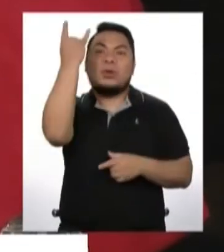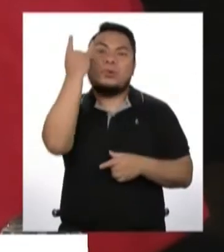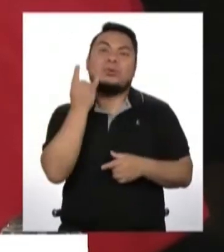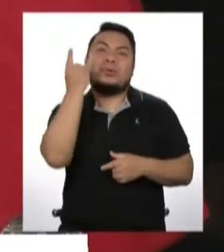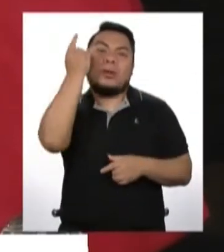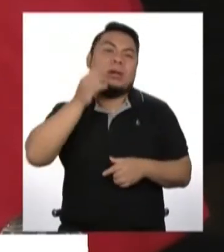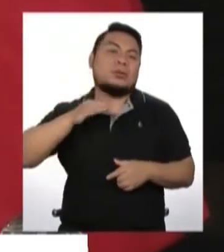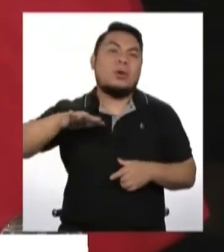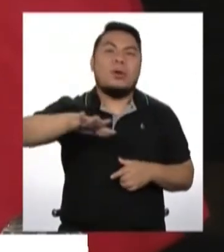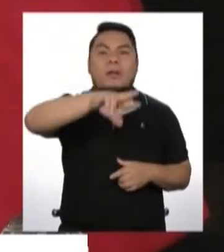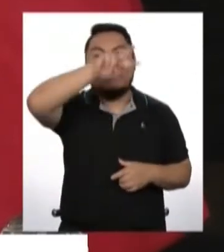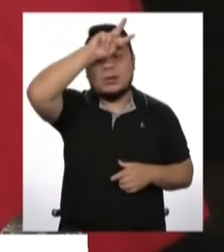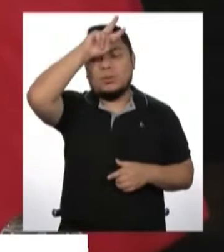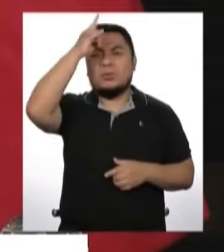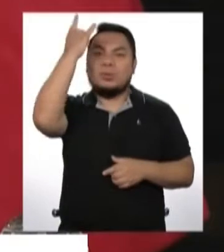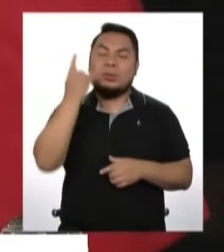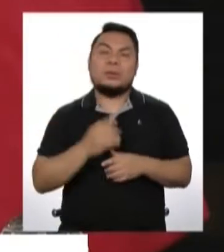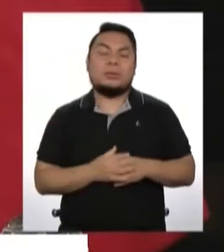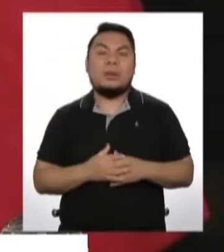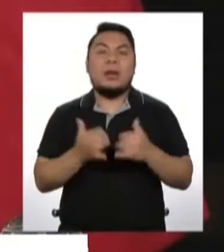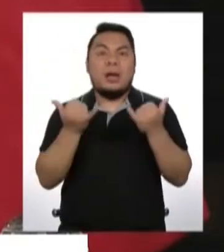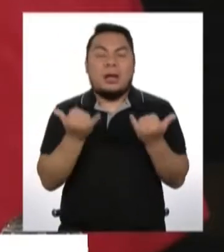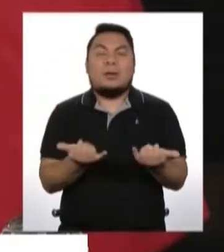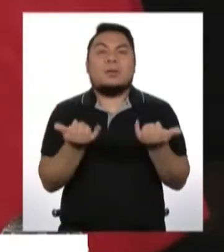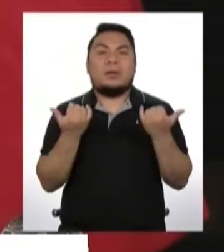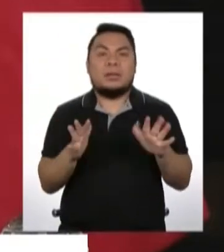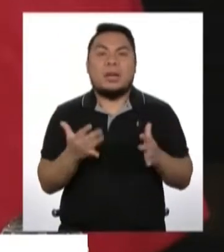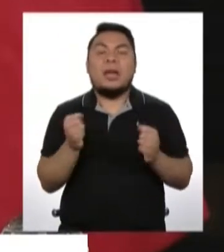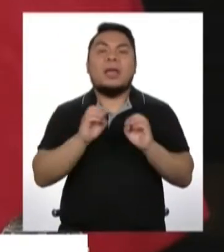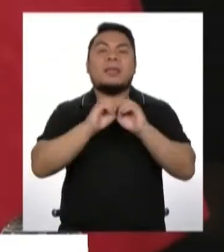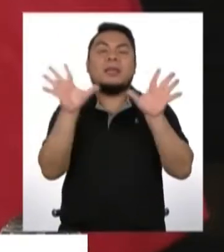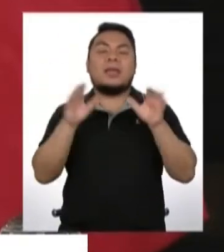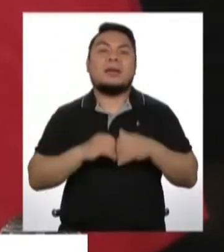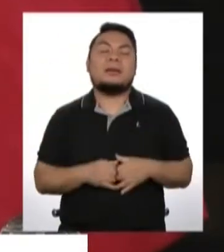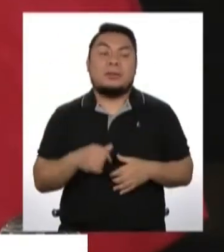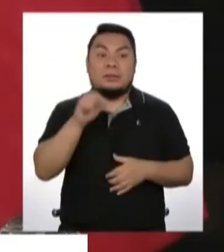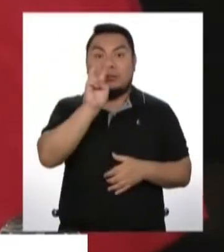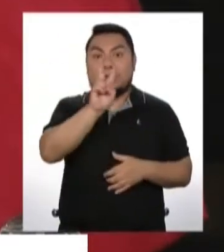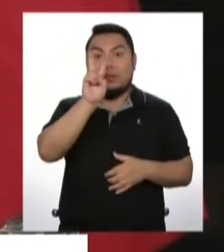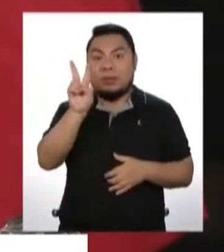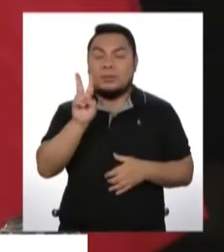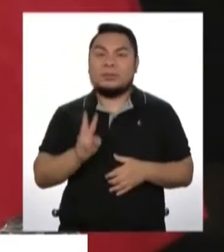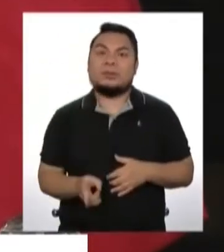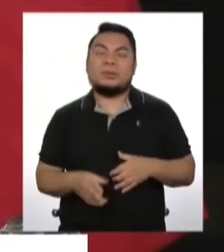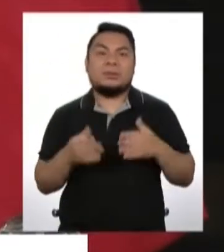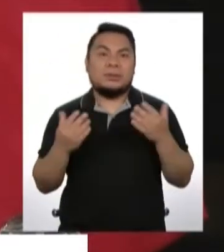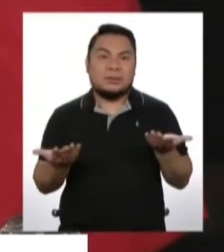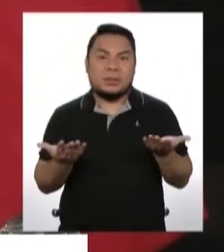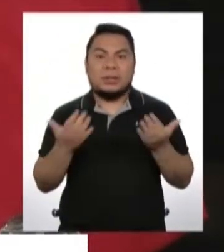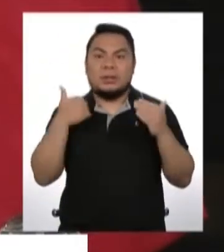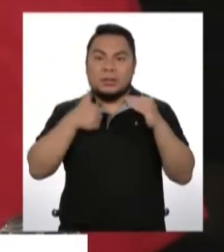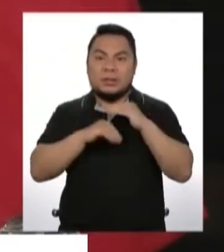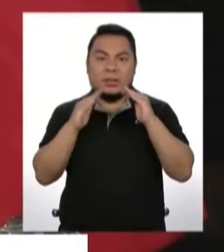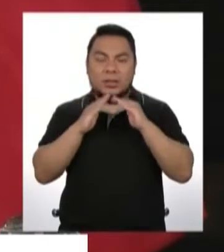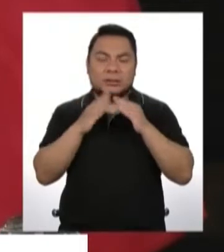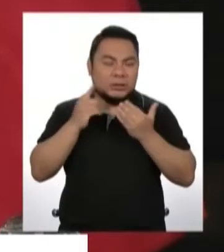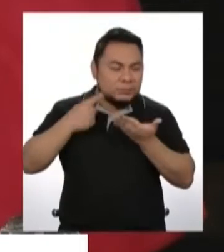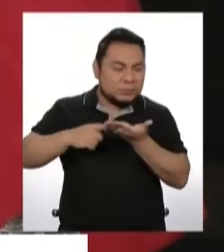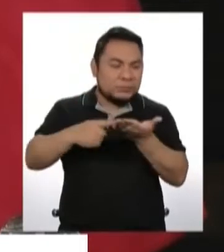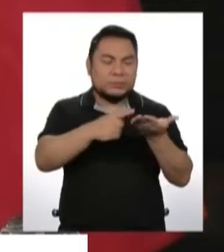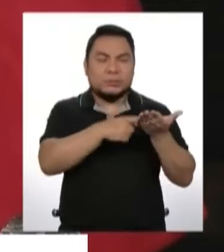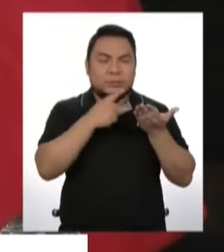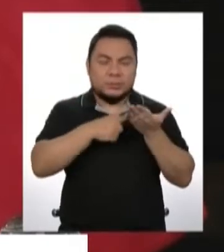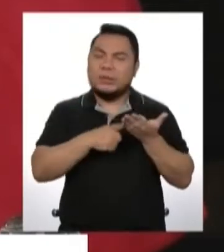emergencia, que ahora estamos en el día 22 y que lo evaluamos muy a